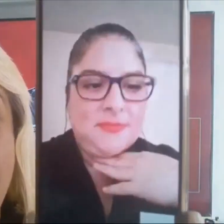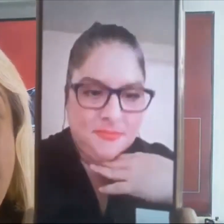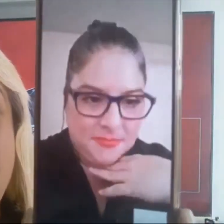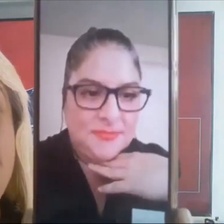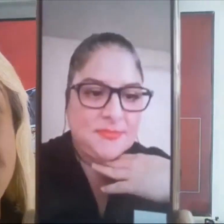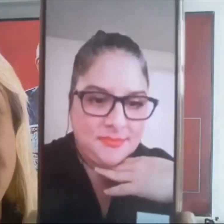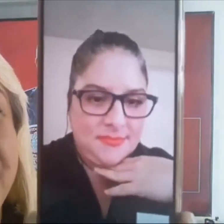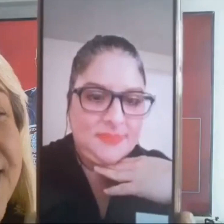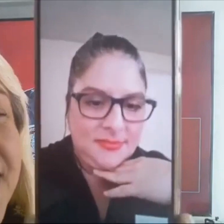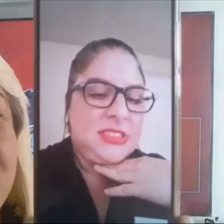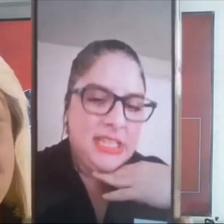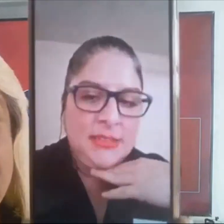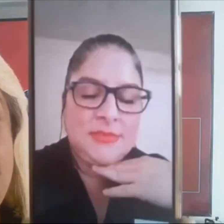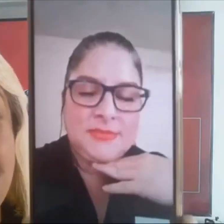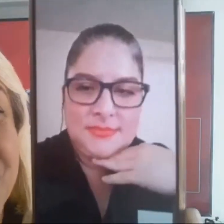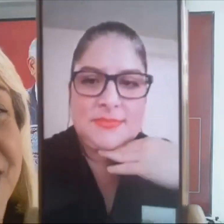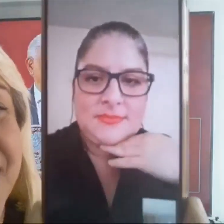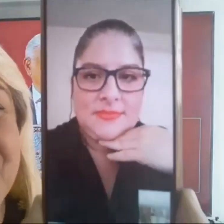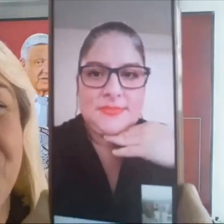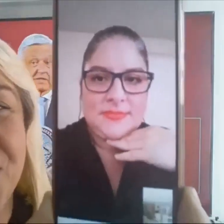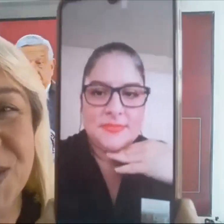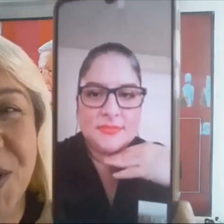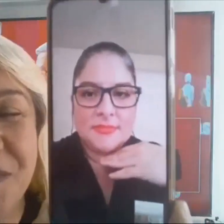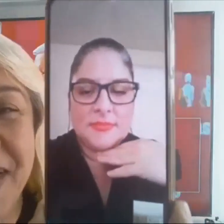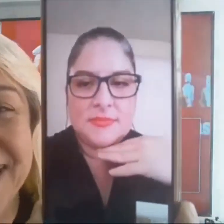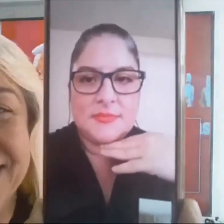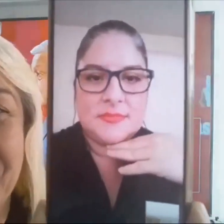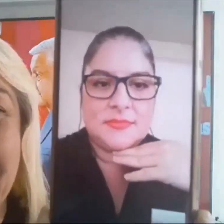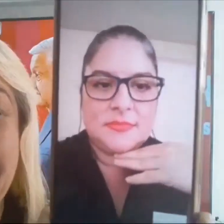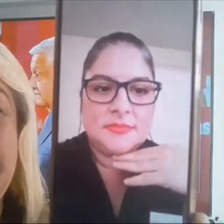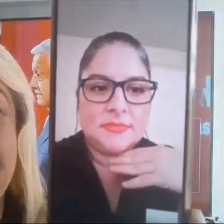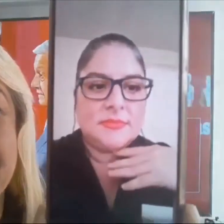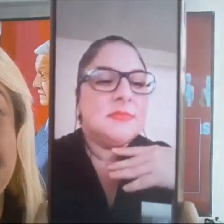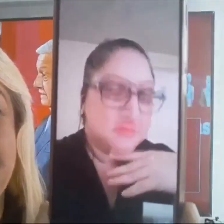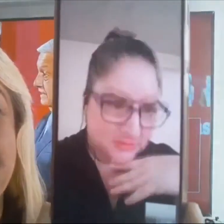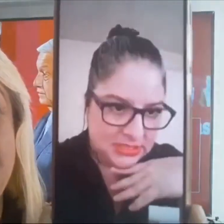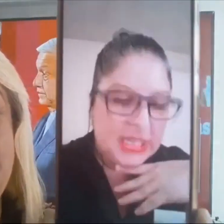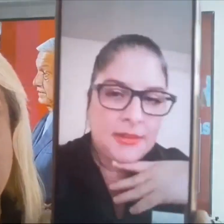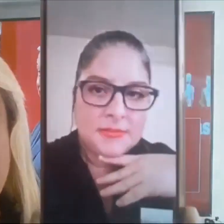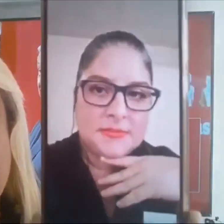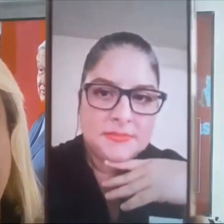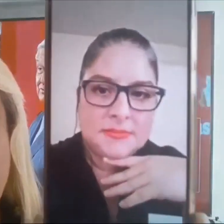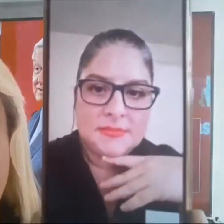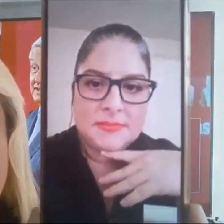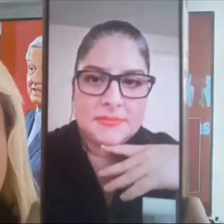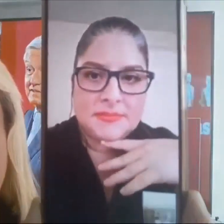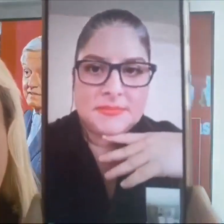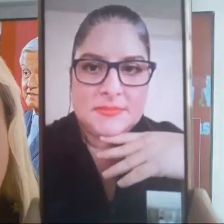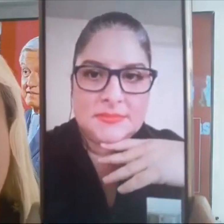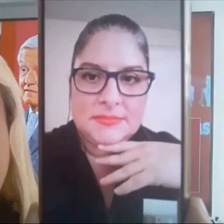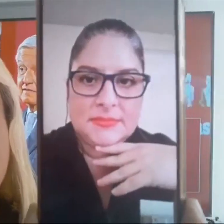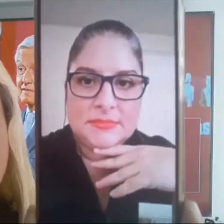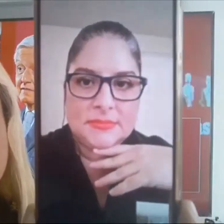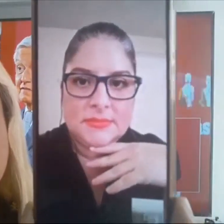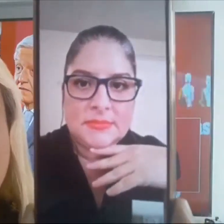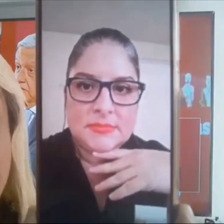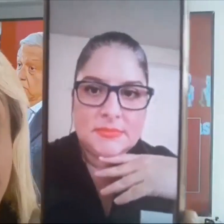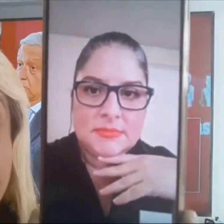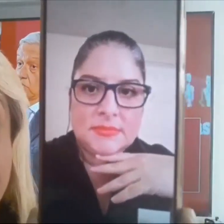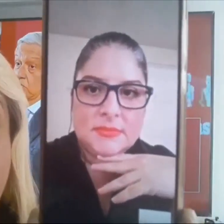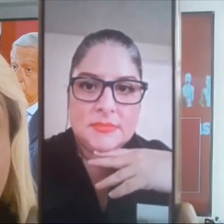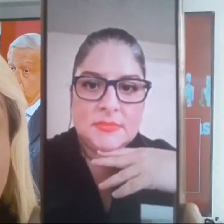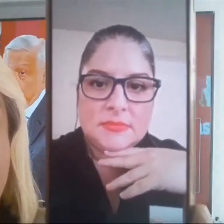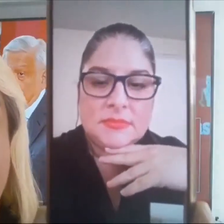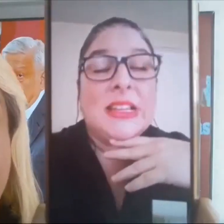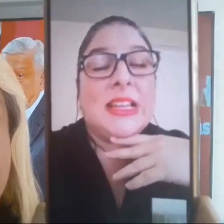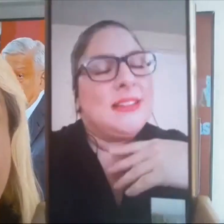logró, porque Lozoya sí. Pues trae todos los nombres, ¿no? Y además sí. Pues está de por medio toda la familia, toda su familia